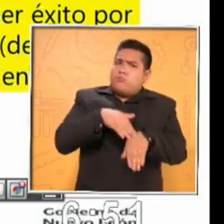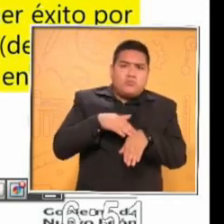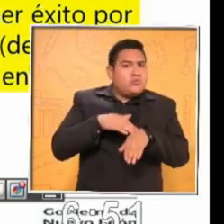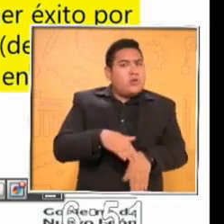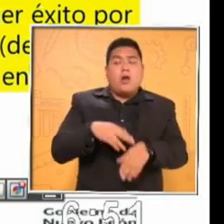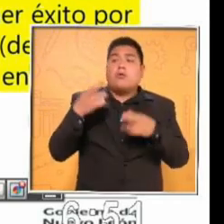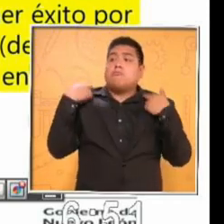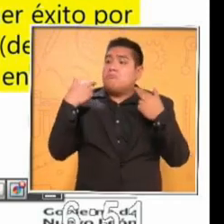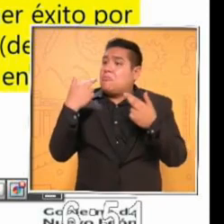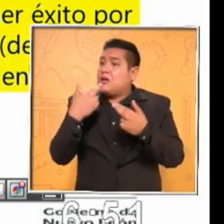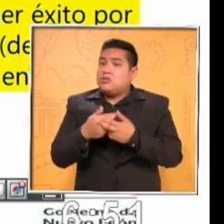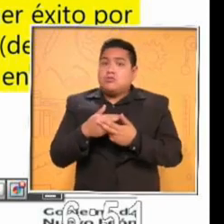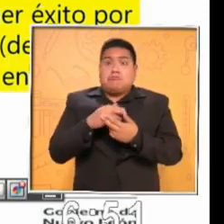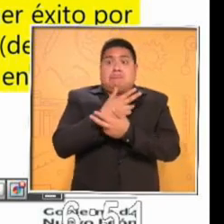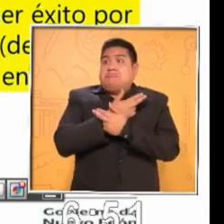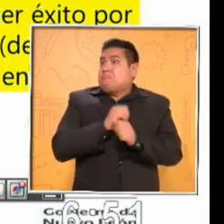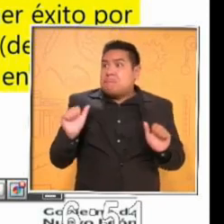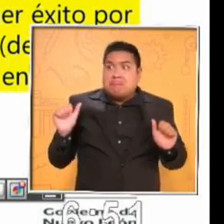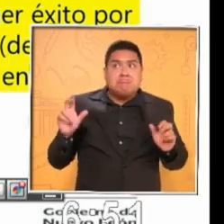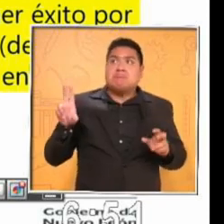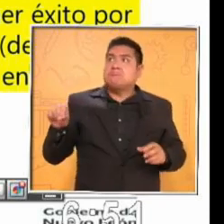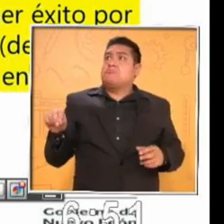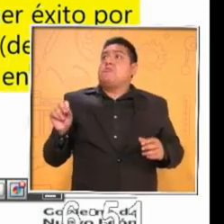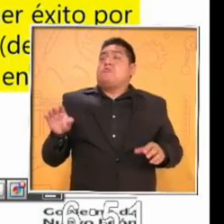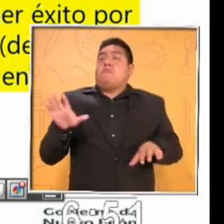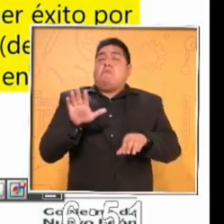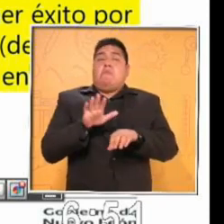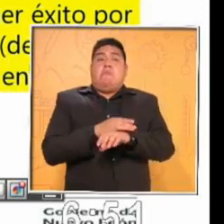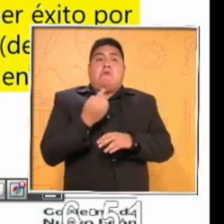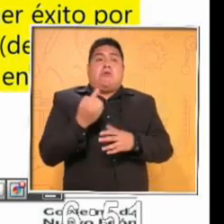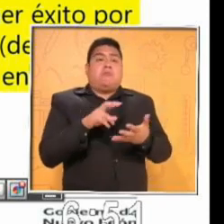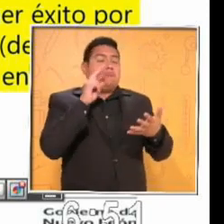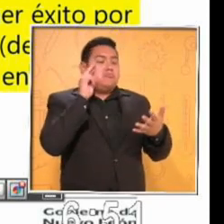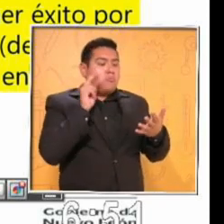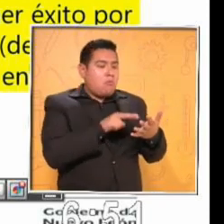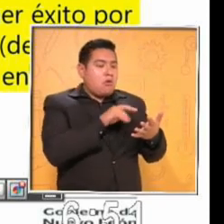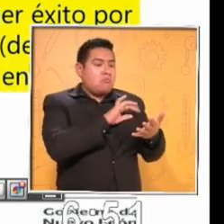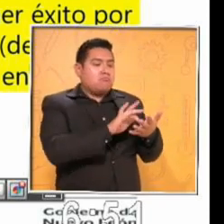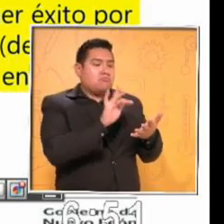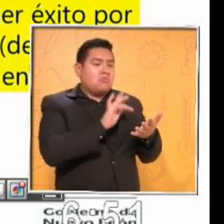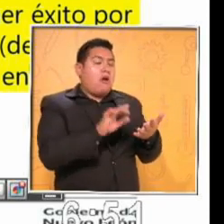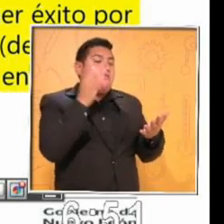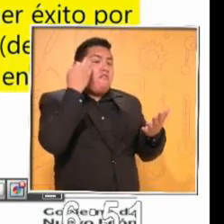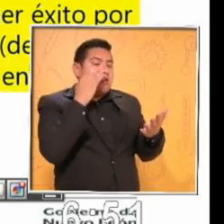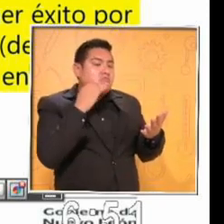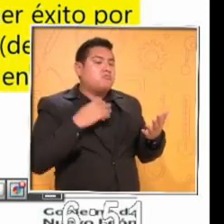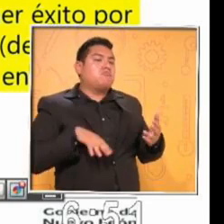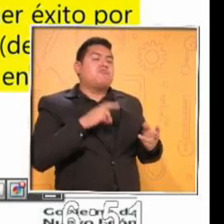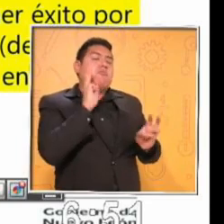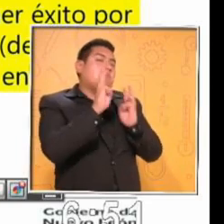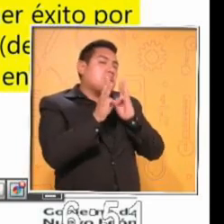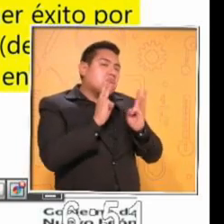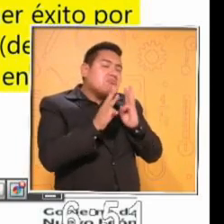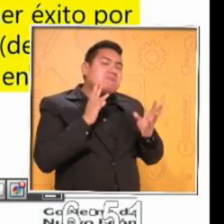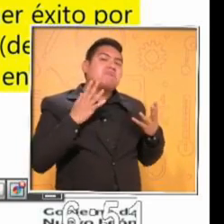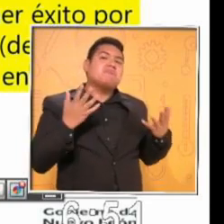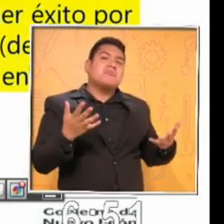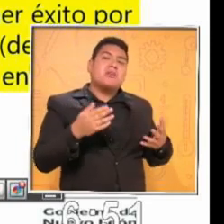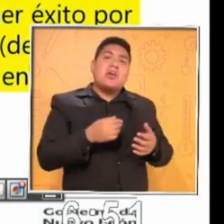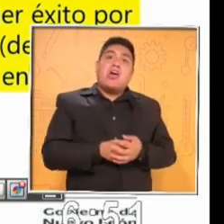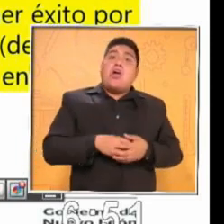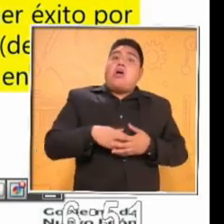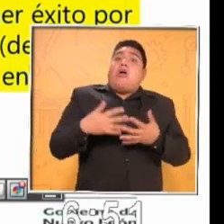respondiendo a algún mensaje de WhatsApp o publicando algo en Facebook. Por lo tanto, no habría un